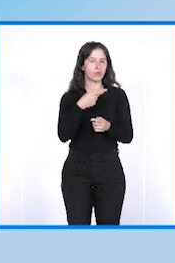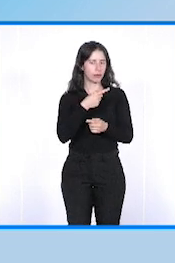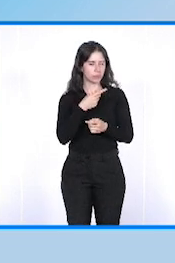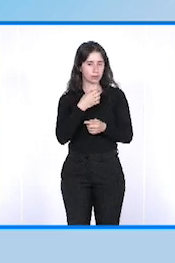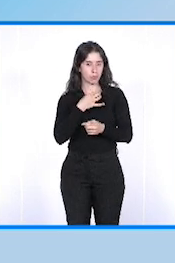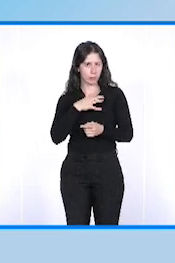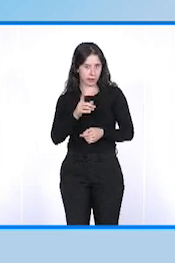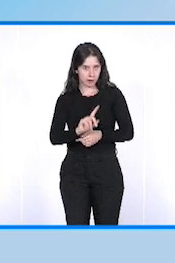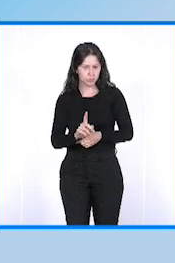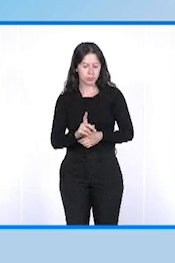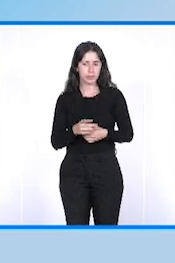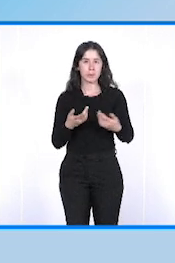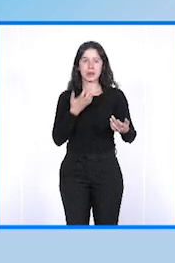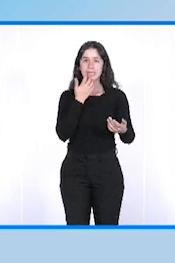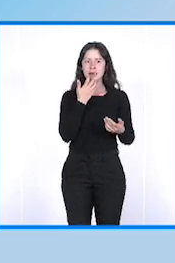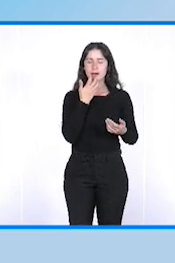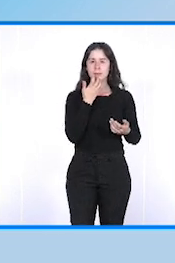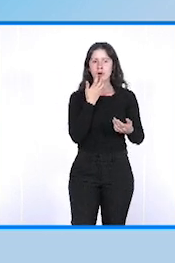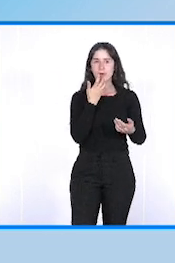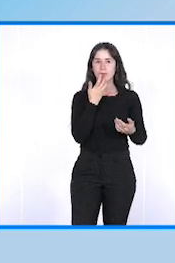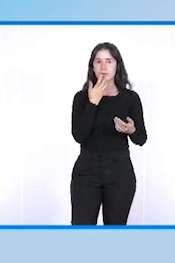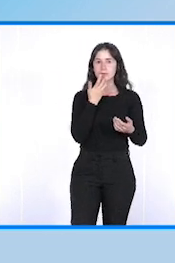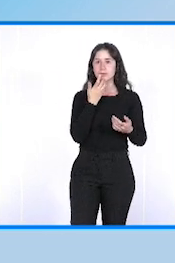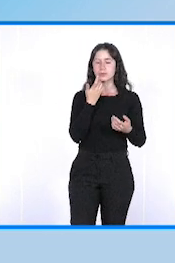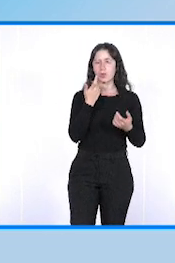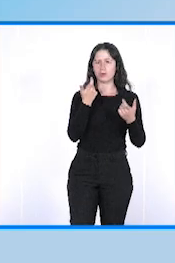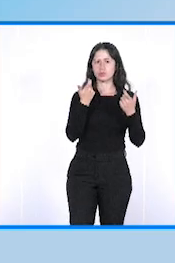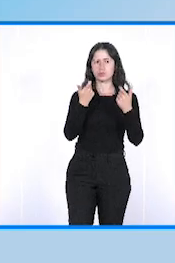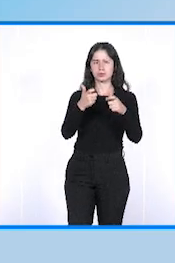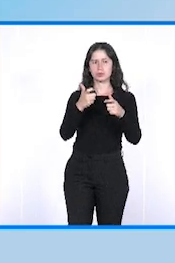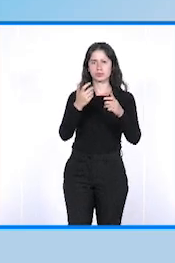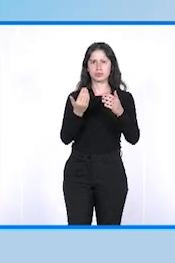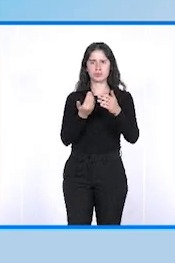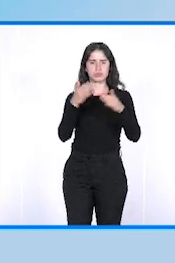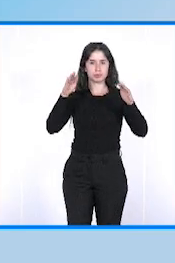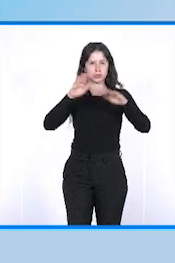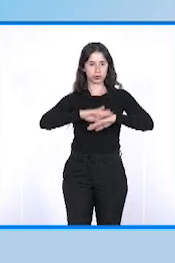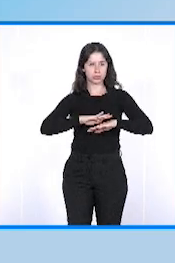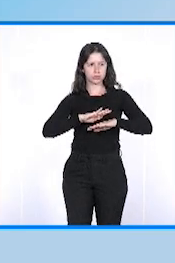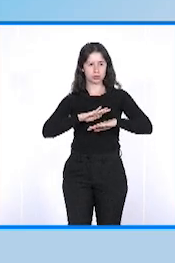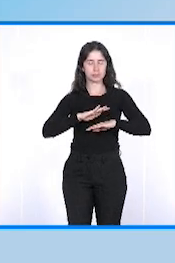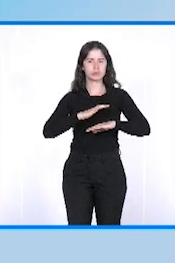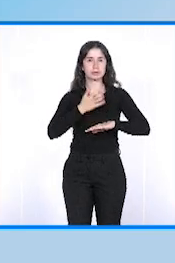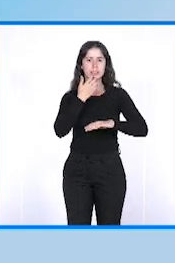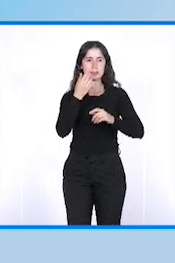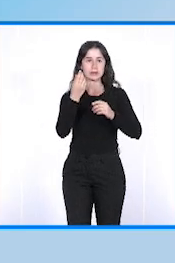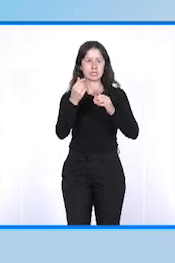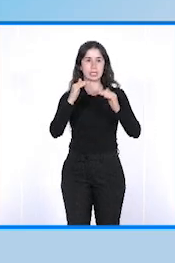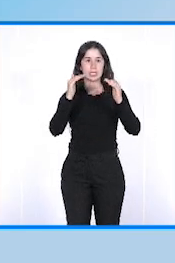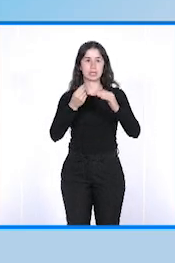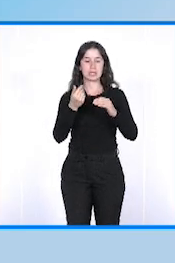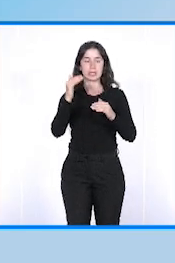eh hace posible que haya un turno menos nocturno claro baja el coste porque como hemos dicho la parte más